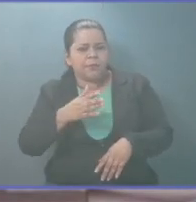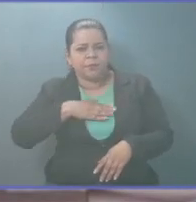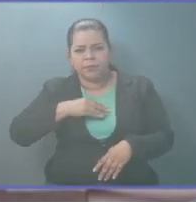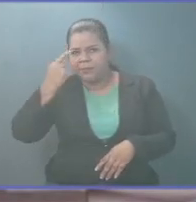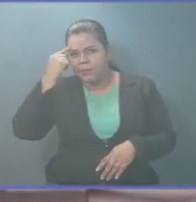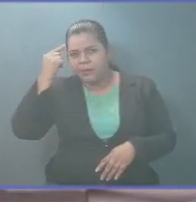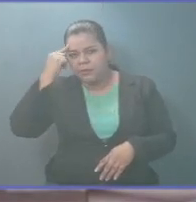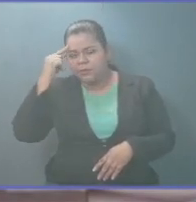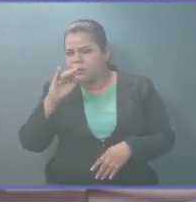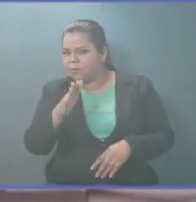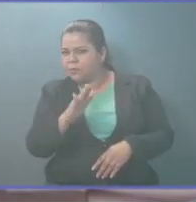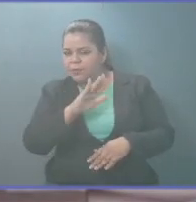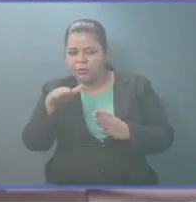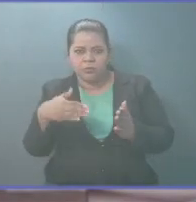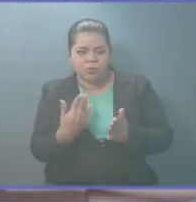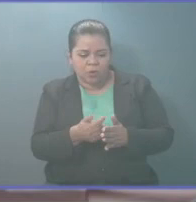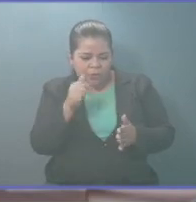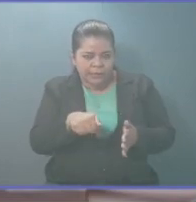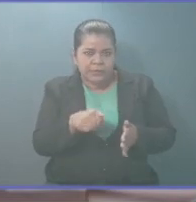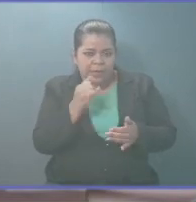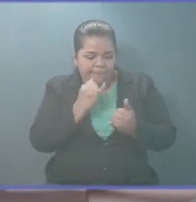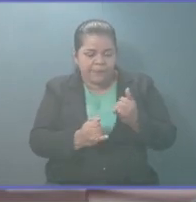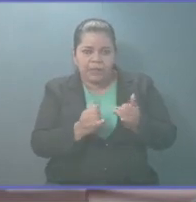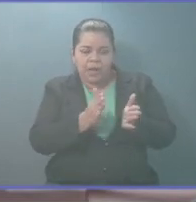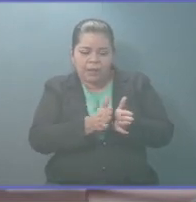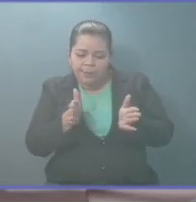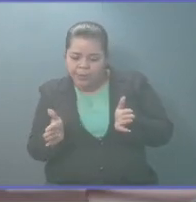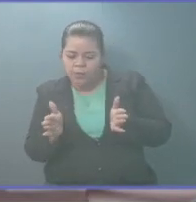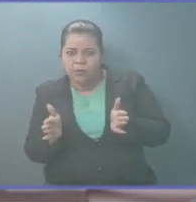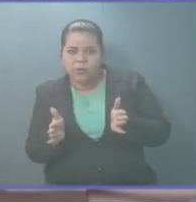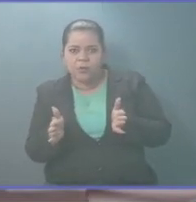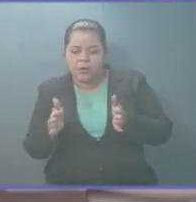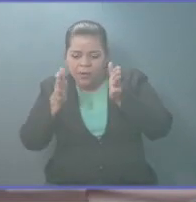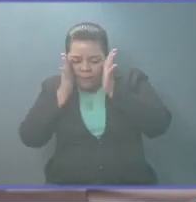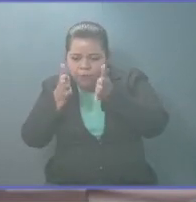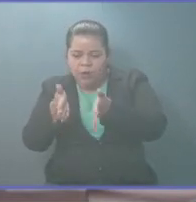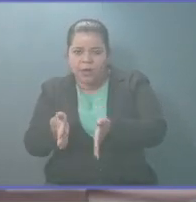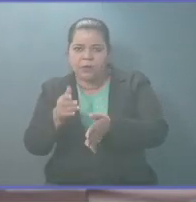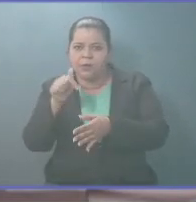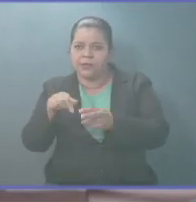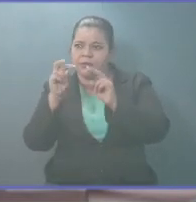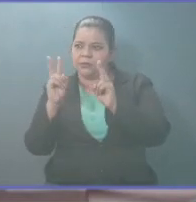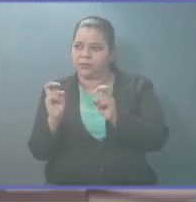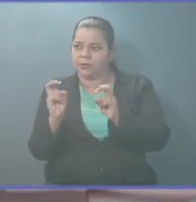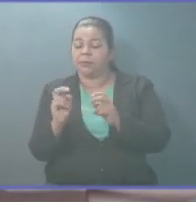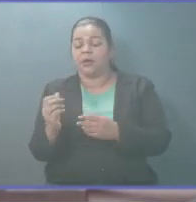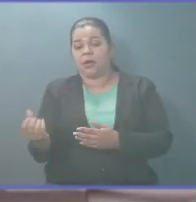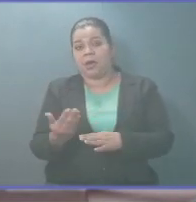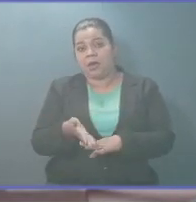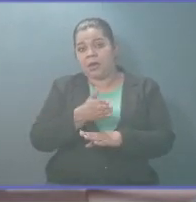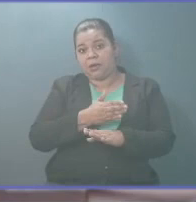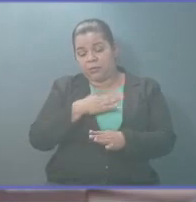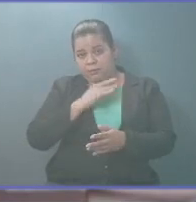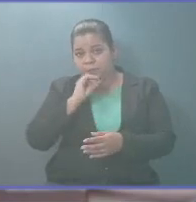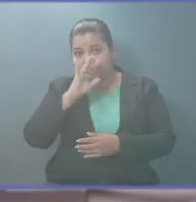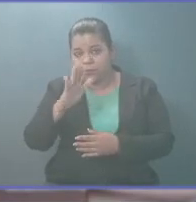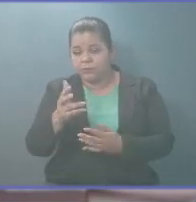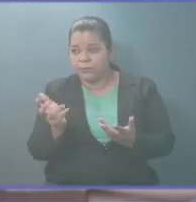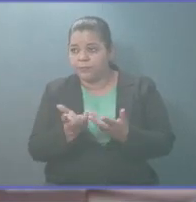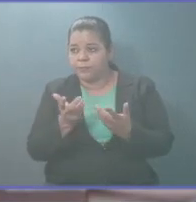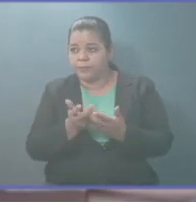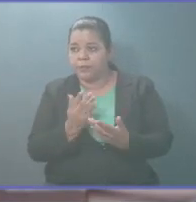podemos ejecutar, así que denos prórroga. Y después de la prórroga me pidieron otra prórroga. Lo mismo me pasó con los tribunales medioambientales. Y